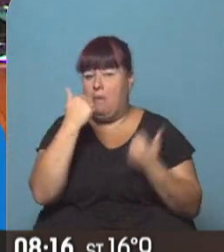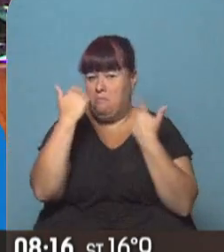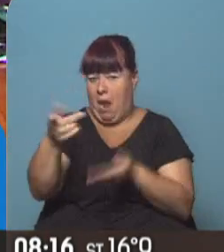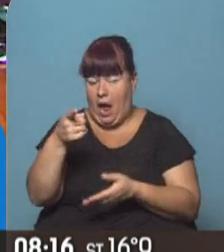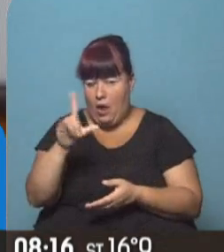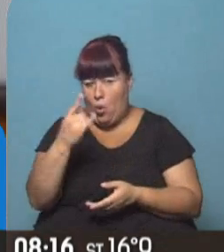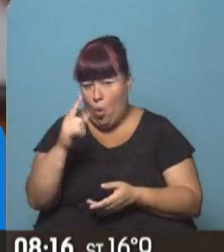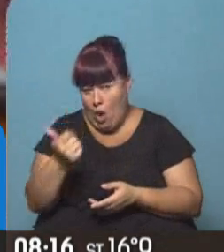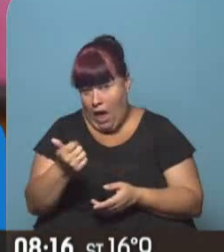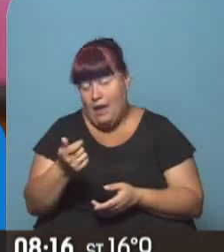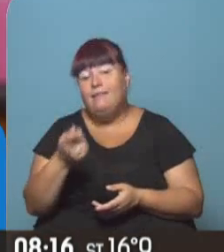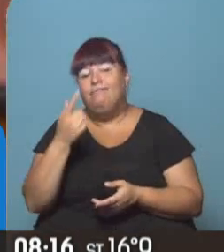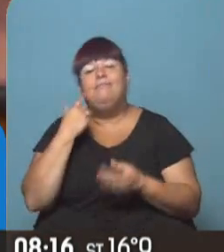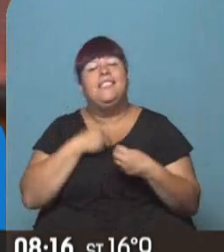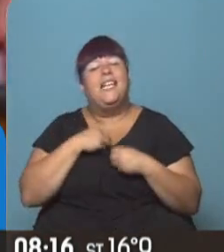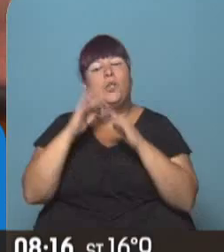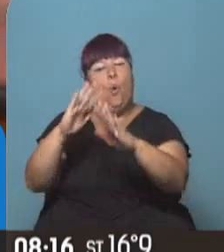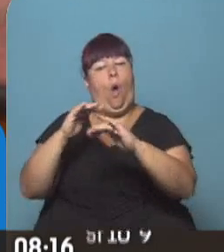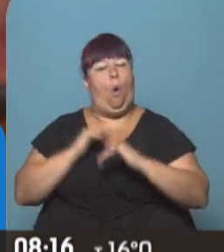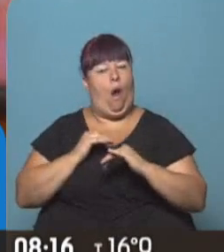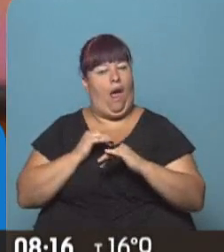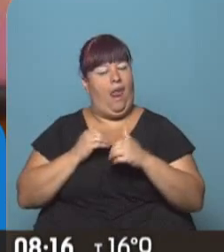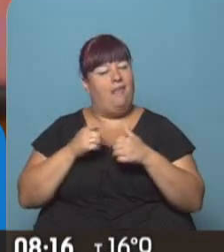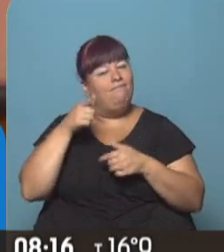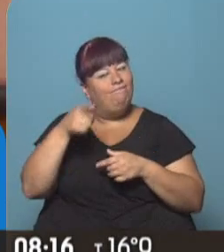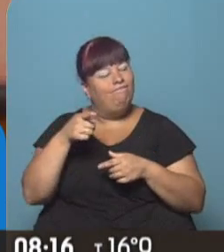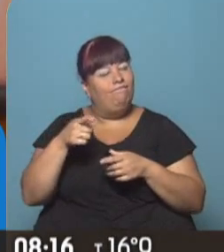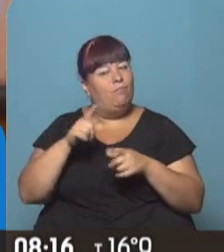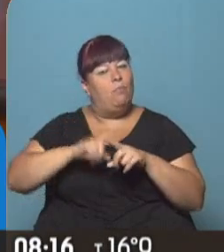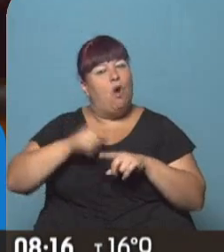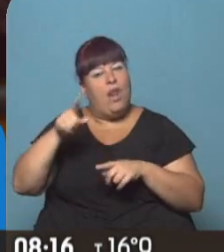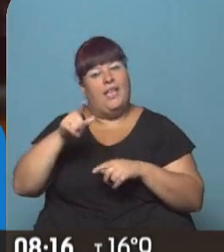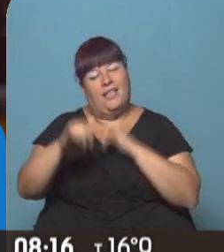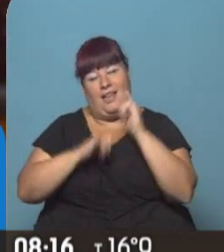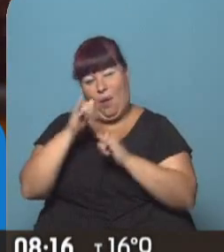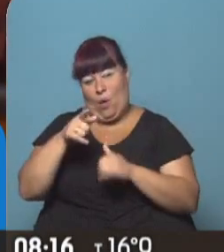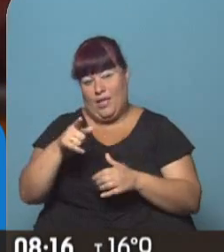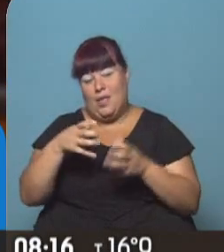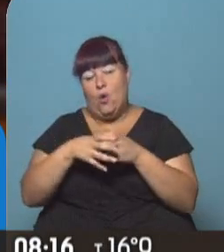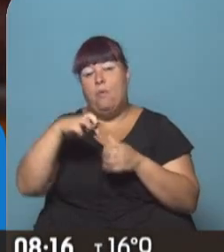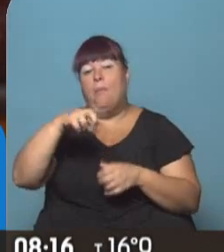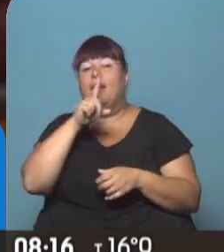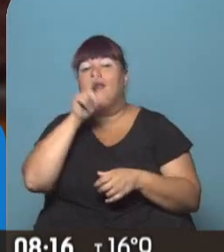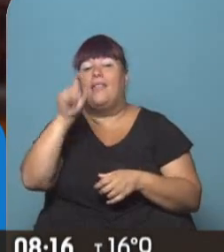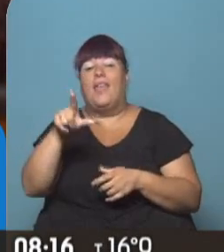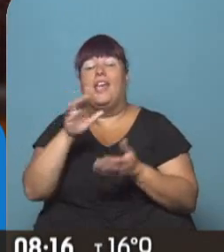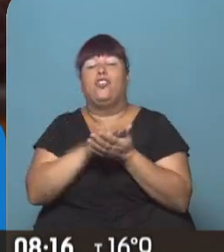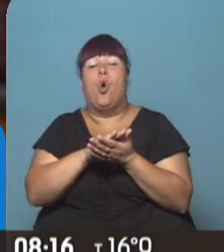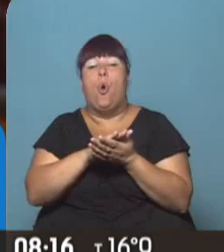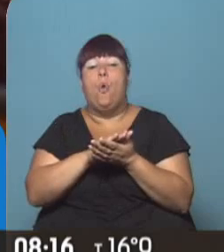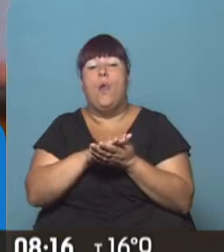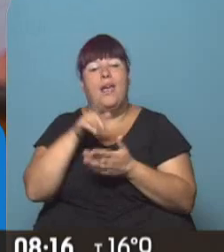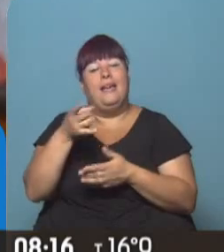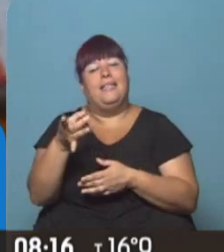brasileño que se identifica en algún punto con esta narrativa que plantea el Partido de los Trabajadores de respecto de que esto es